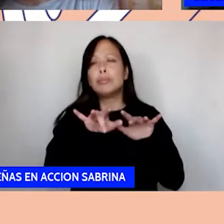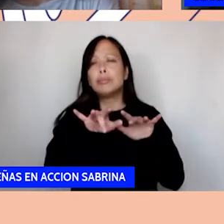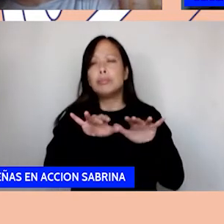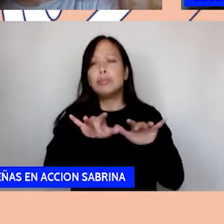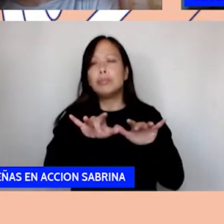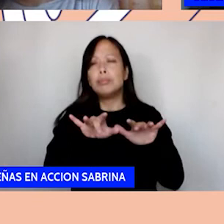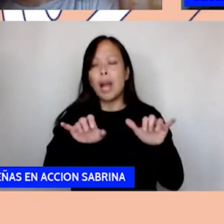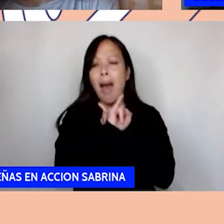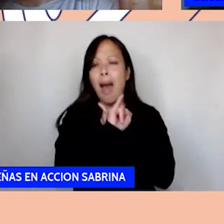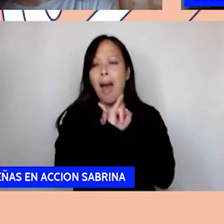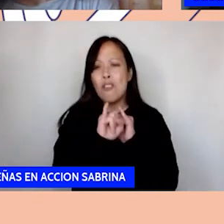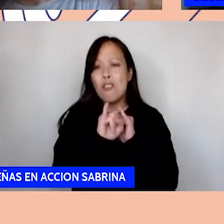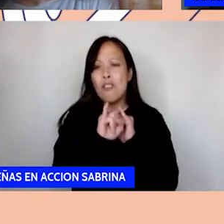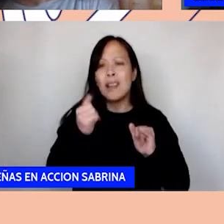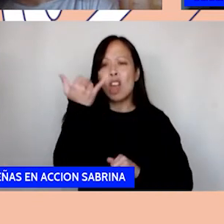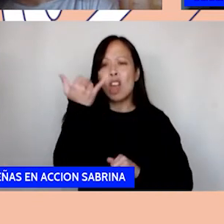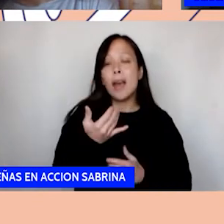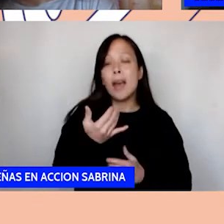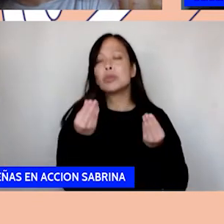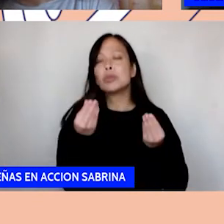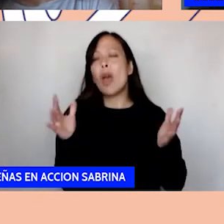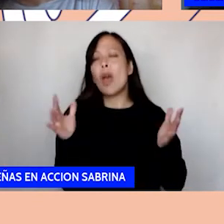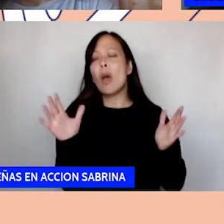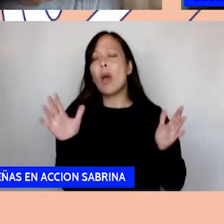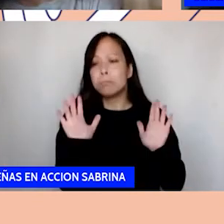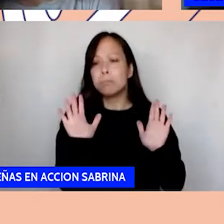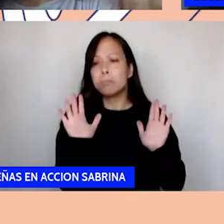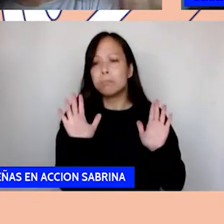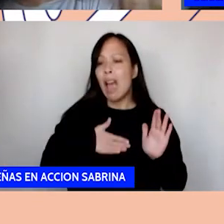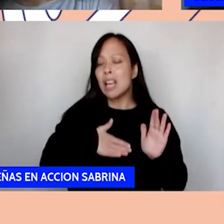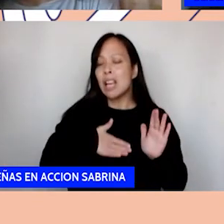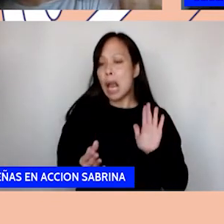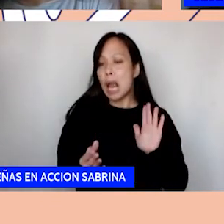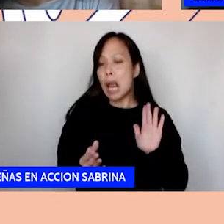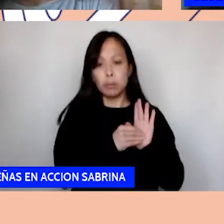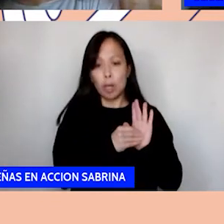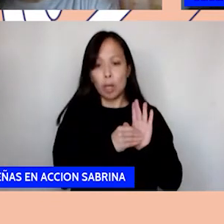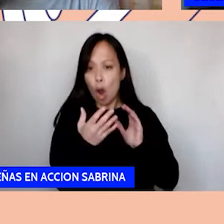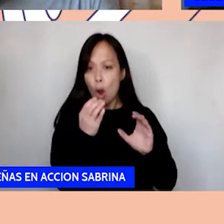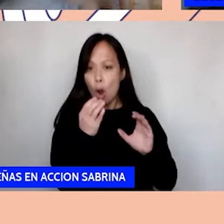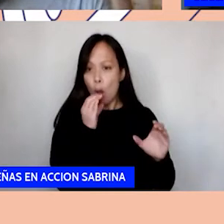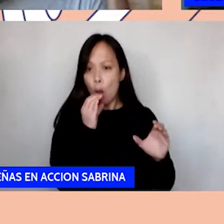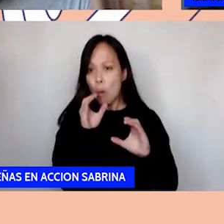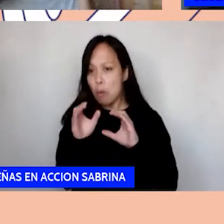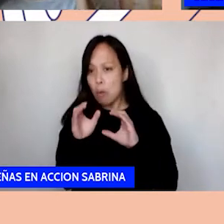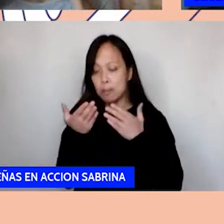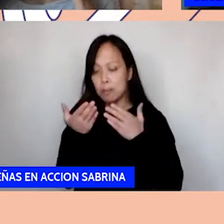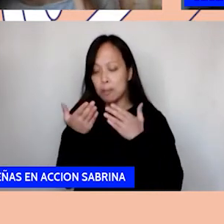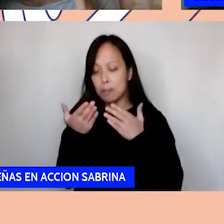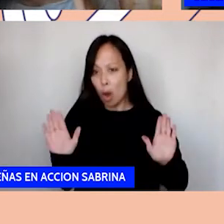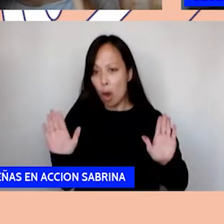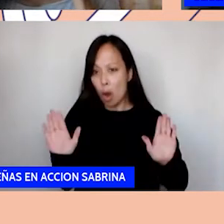veces necesitamos lugares y espacios donde podemos centrar las conversaciones, ¿no? Pero también las comunidades nos ayudan